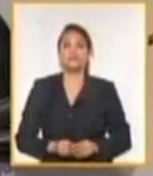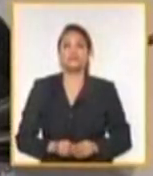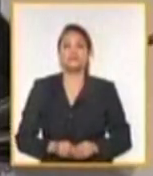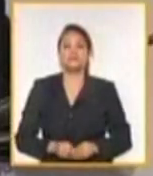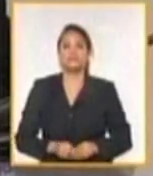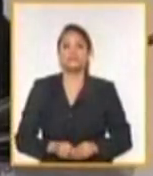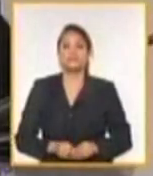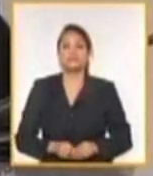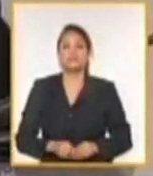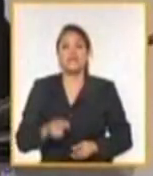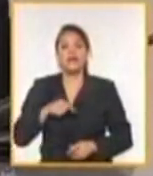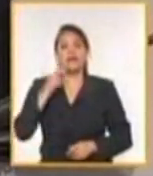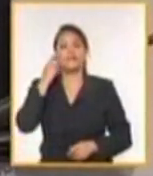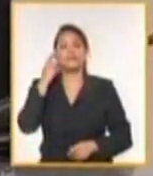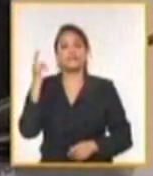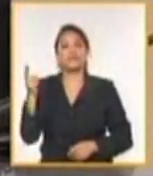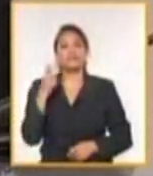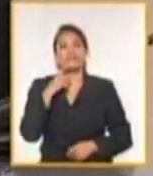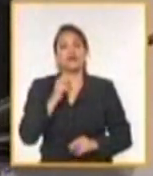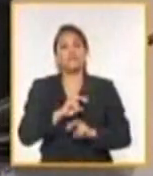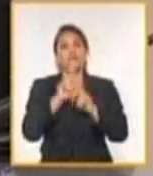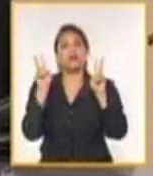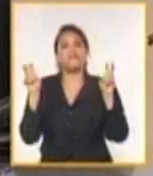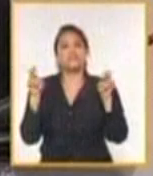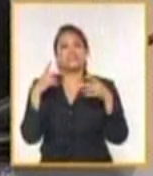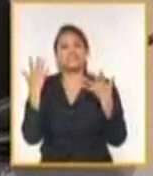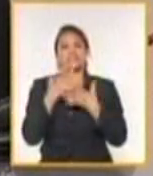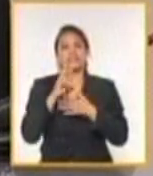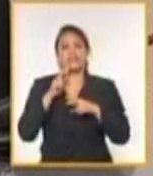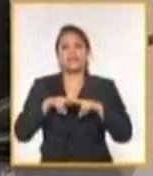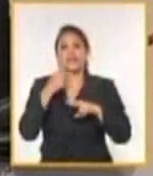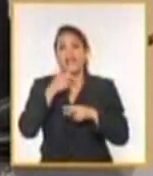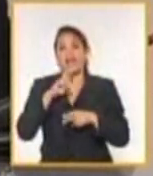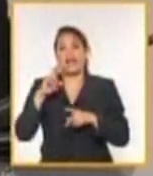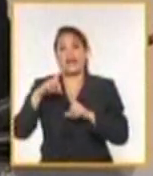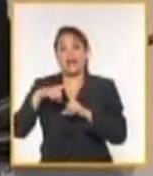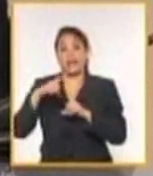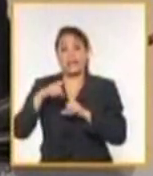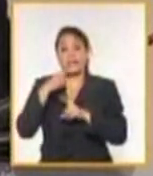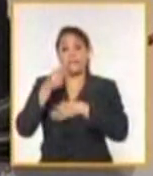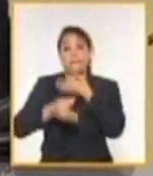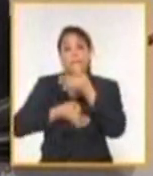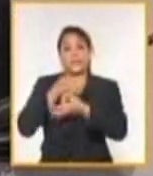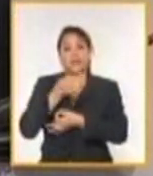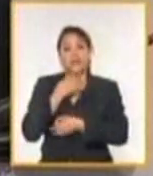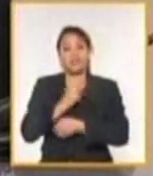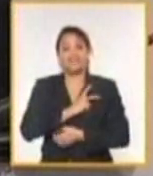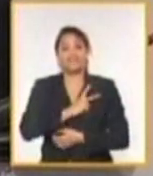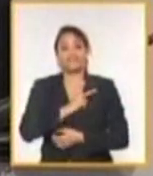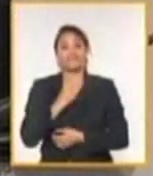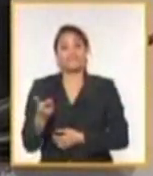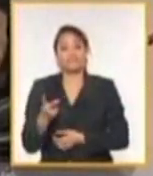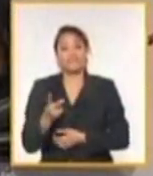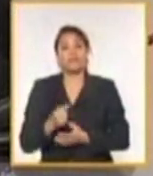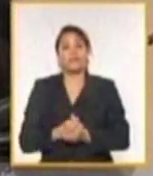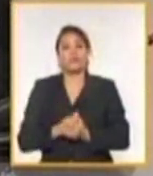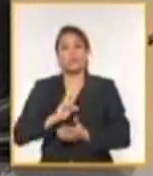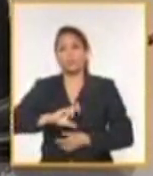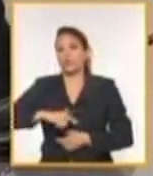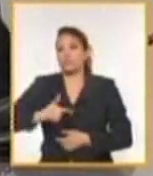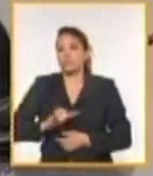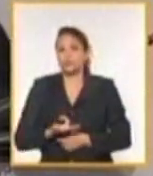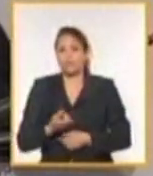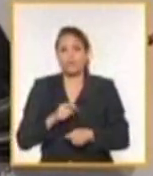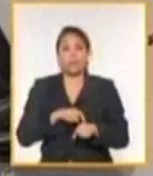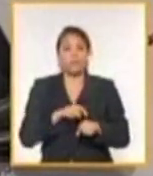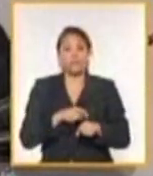Bueno, recordaba Ubieta una frase de Armando Har que habla precisamente de ese valor de la cultura, y en una